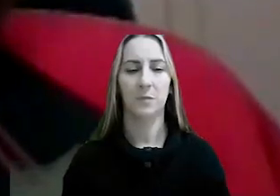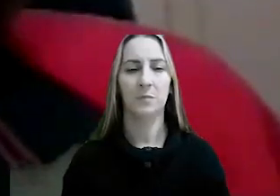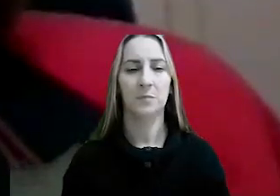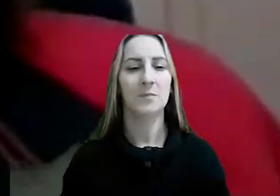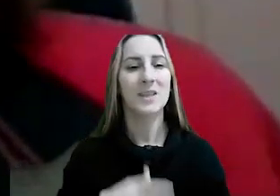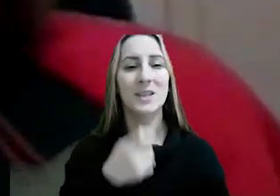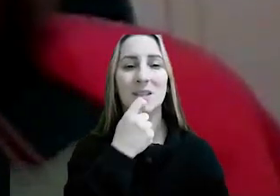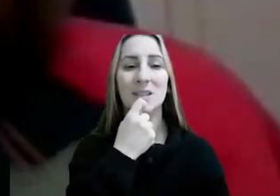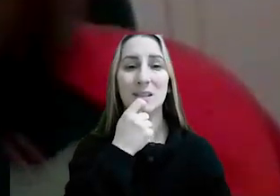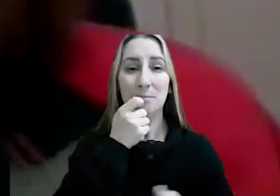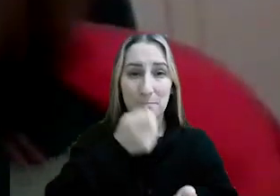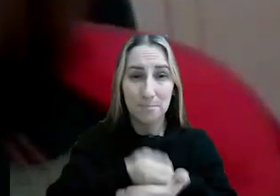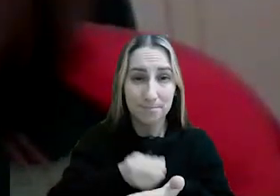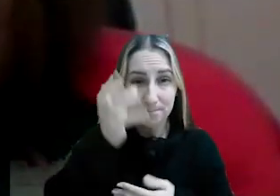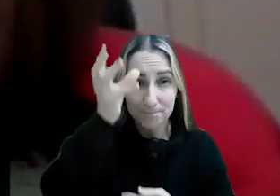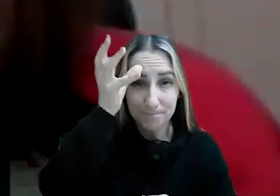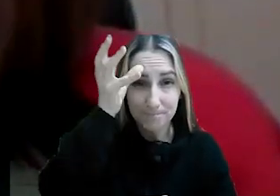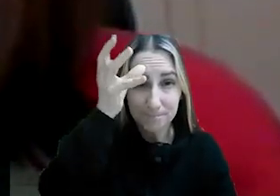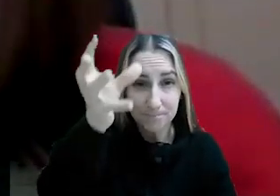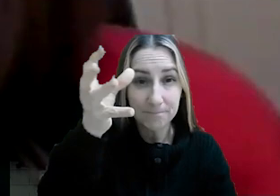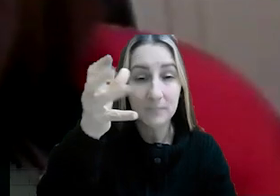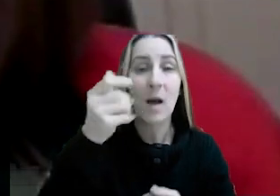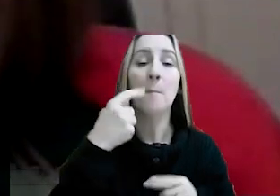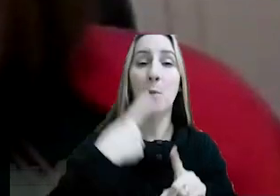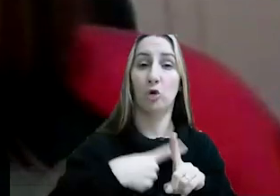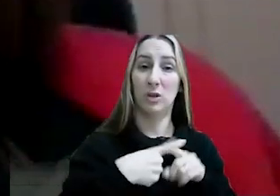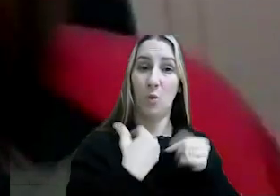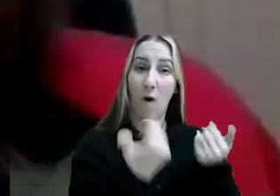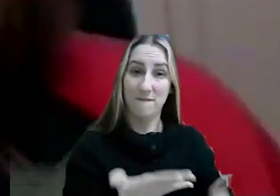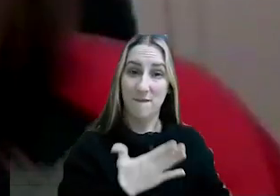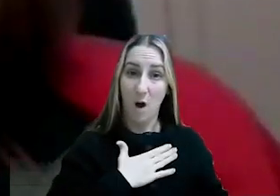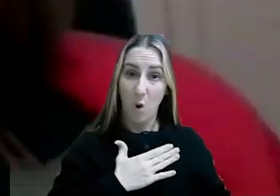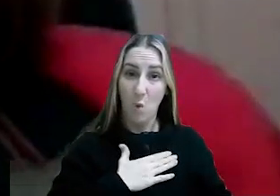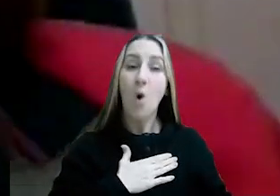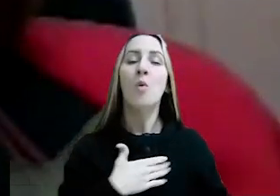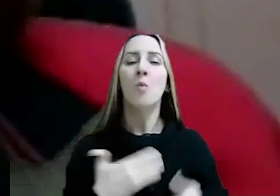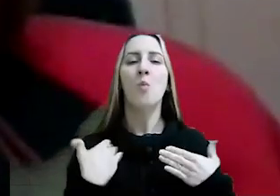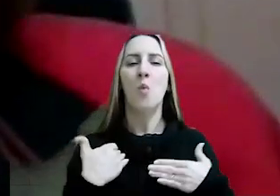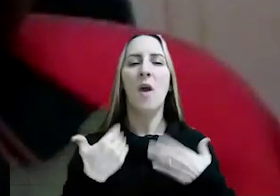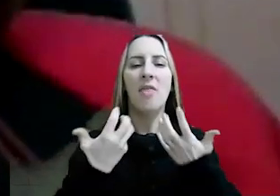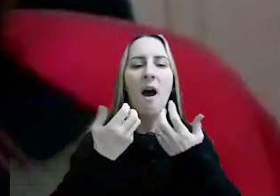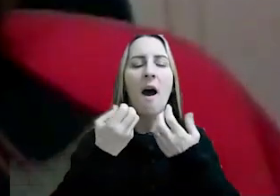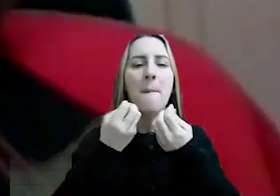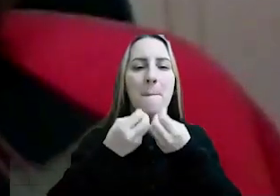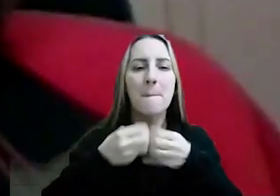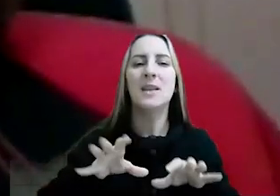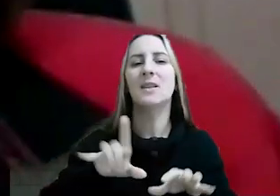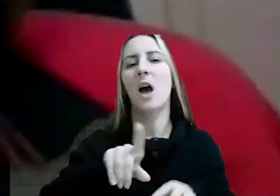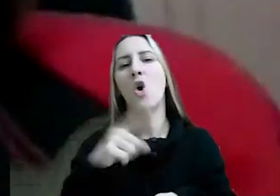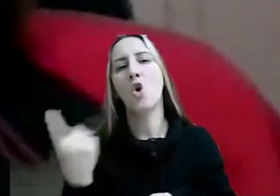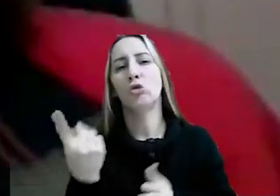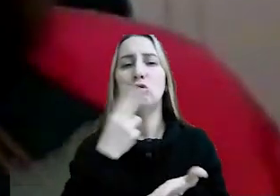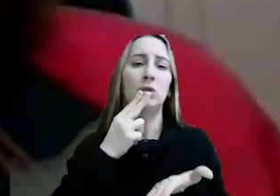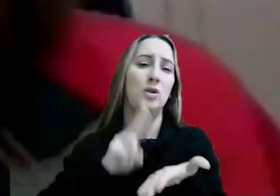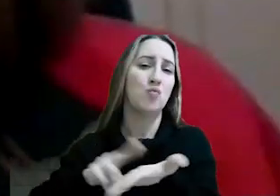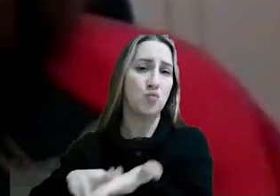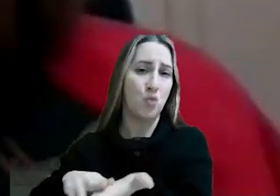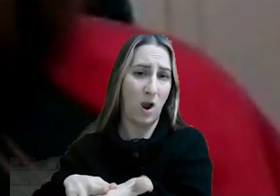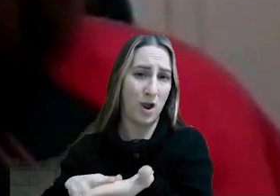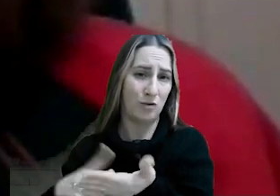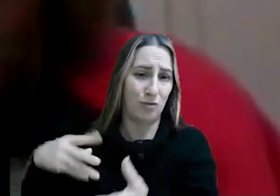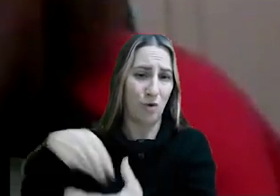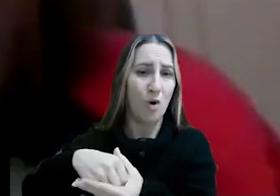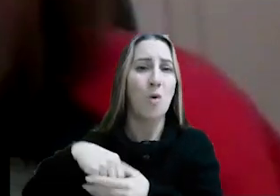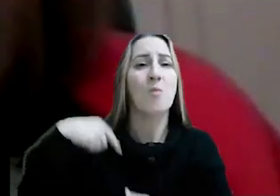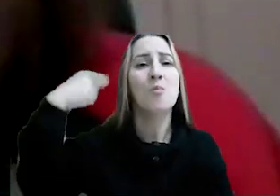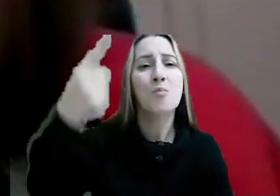en exceso y te arroja saldo a favor, va a quedar para que puedas aplicarlo contra otros impuestos en próximos